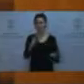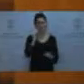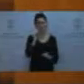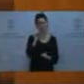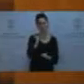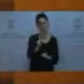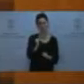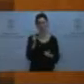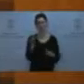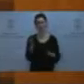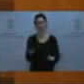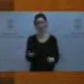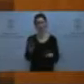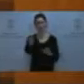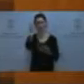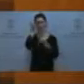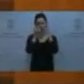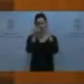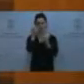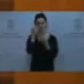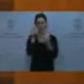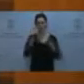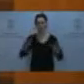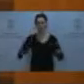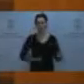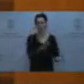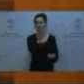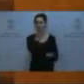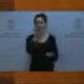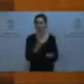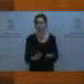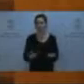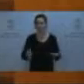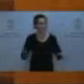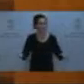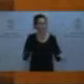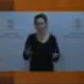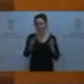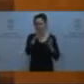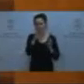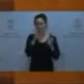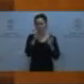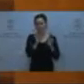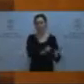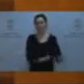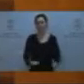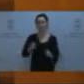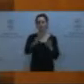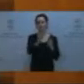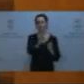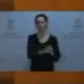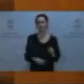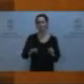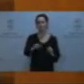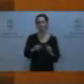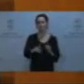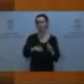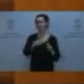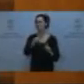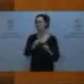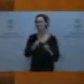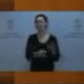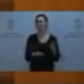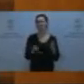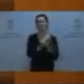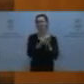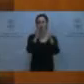animales que tienen accidentes, los sacrificios de urgencia. Ustedes ya primero declaran espacios protegidos y luego, a través de una serie de decretazos, prohíben